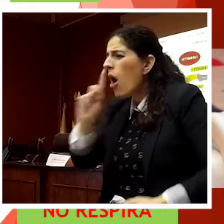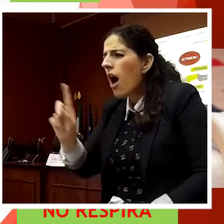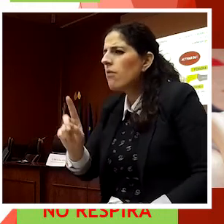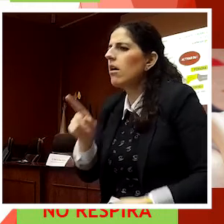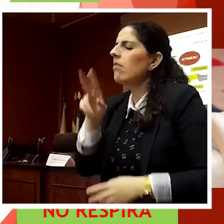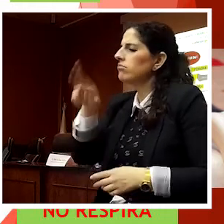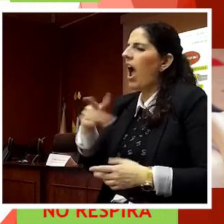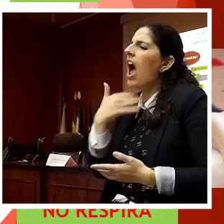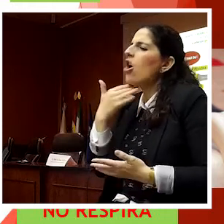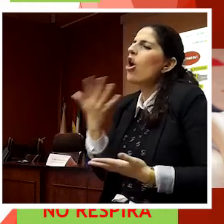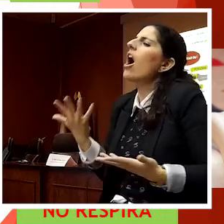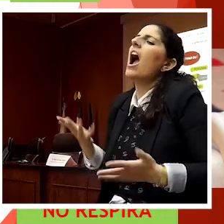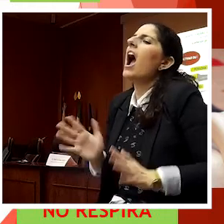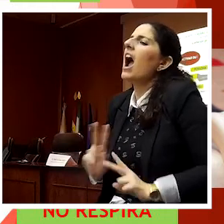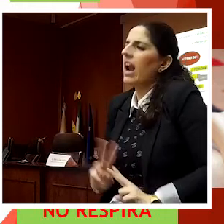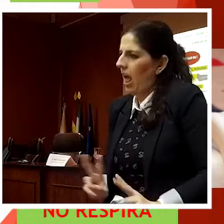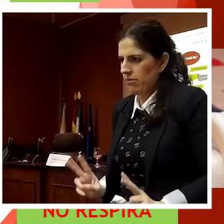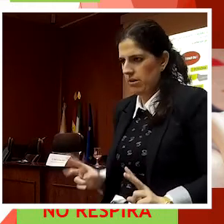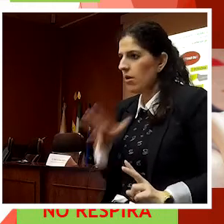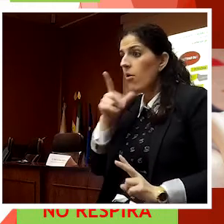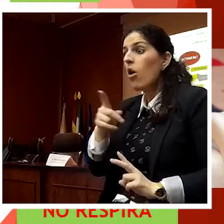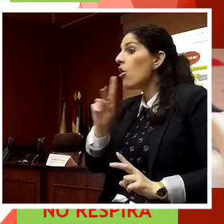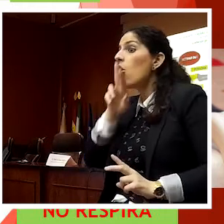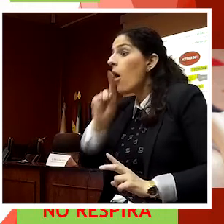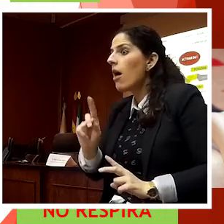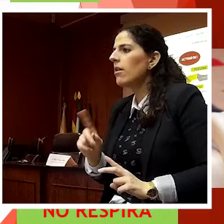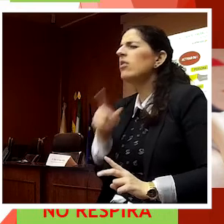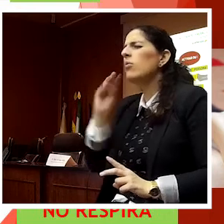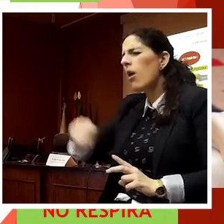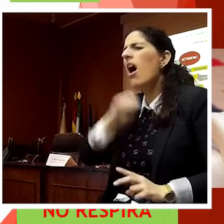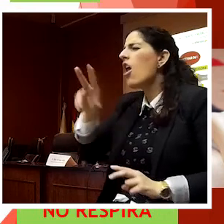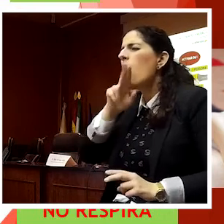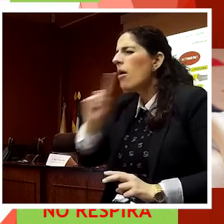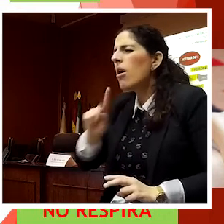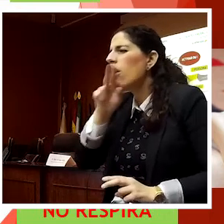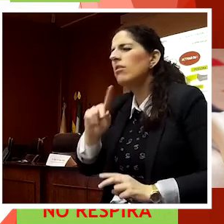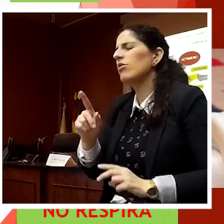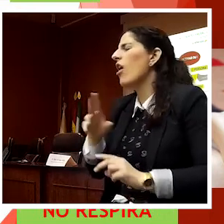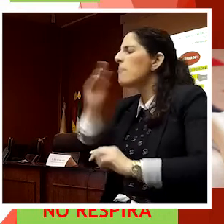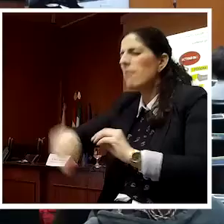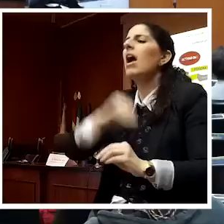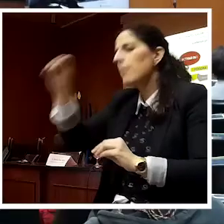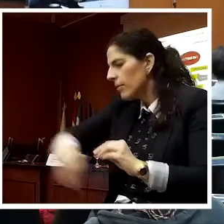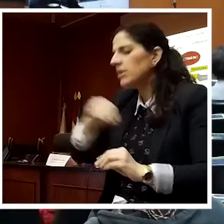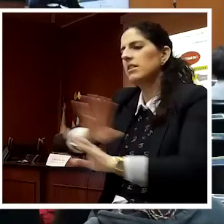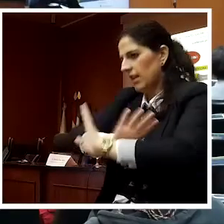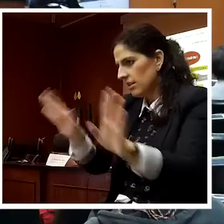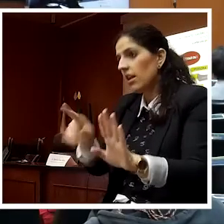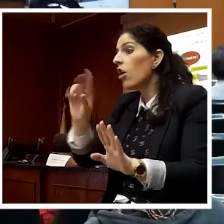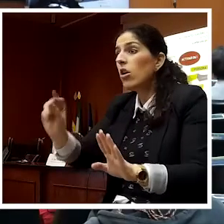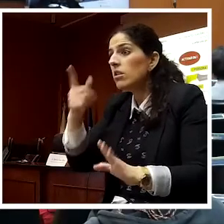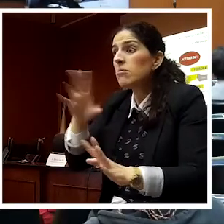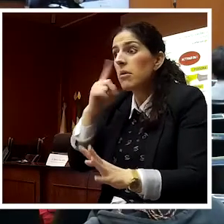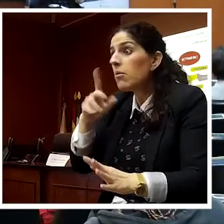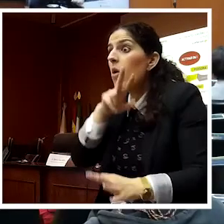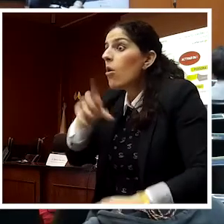cuerpo está rentabilizando la energía. No le preguntáis a una persona que la veáis mala, no le preguntáis qué le pasa 1000 veces y qué te pasa y